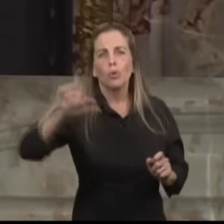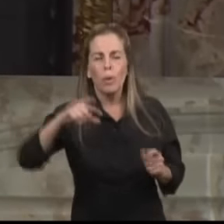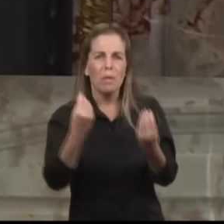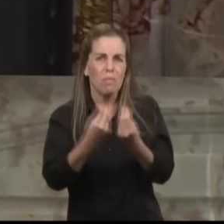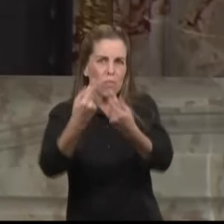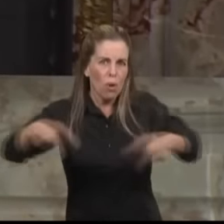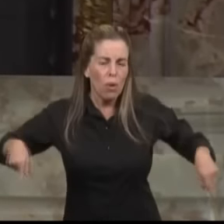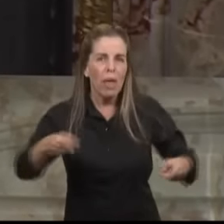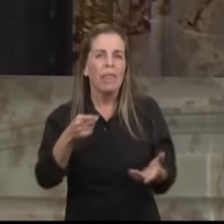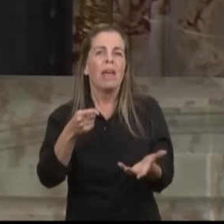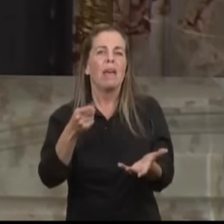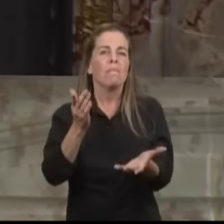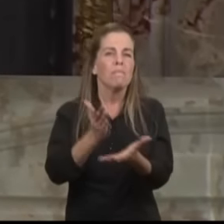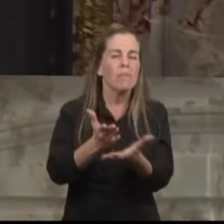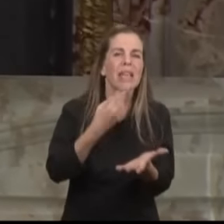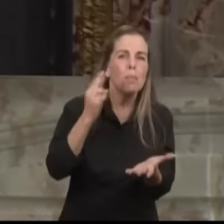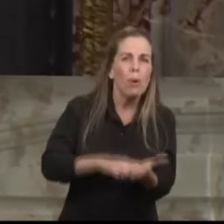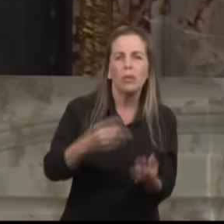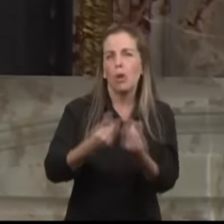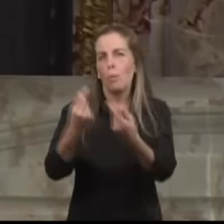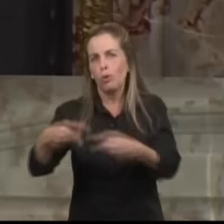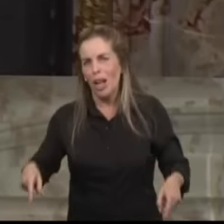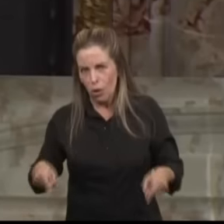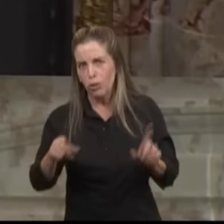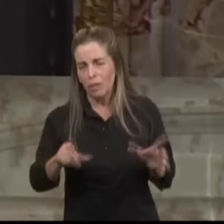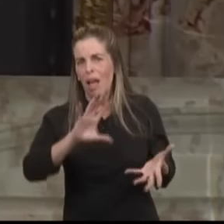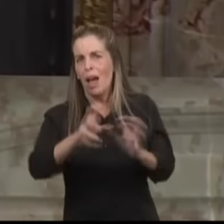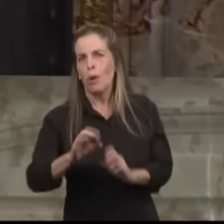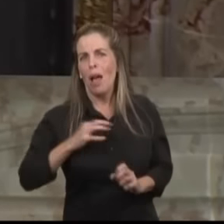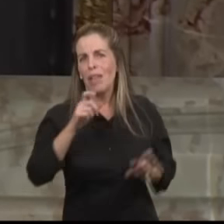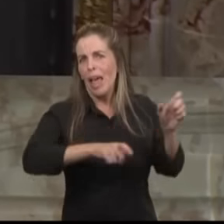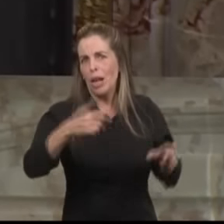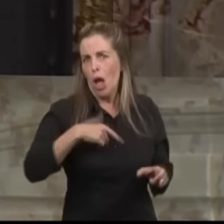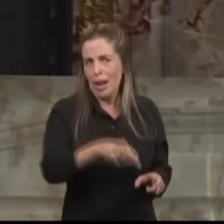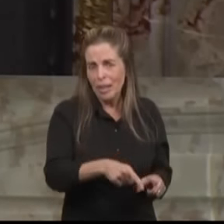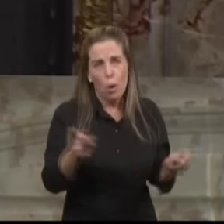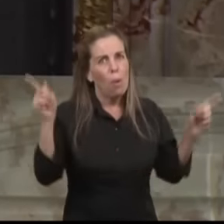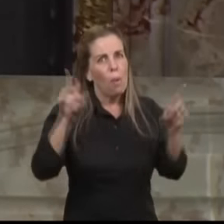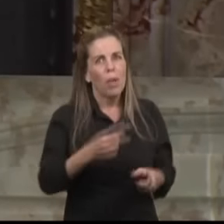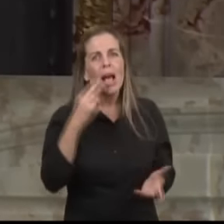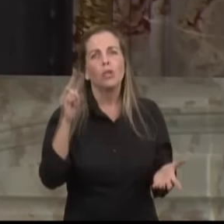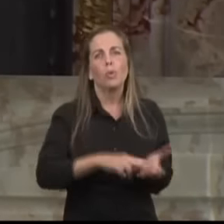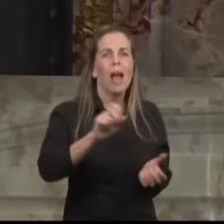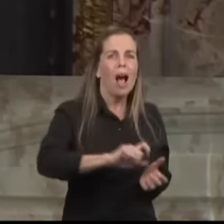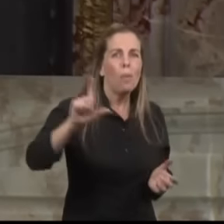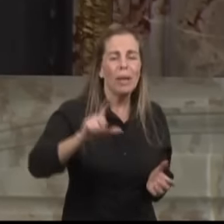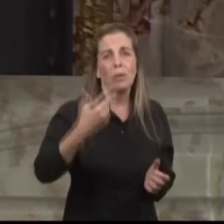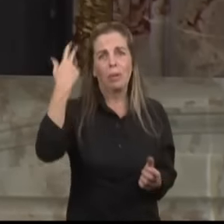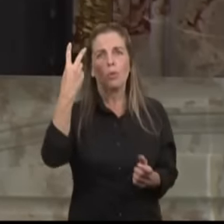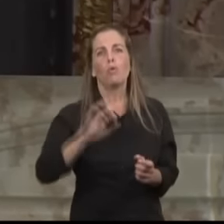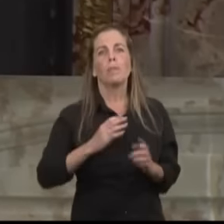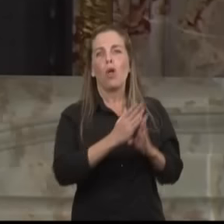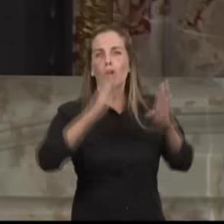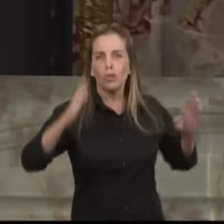productos, encareciendo la vida de los argentinos y volver a subir todos los impuestos que hemos bajado a lo largo de los últimos 2 años.